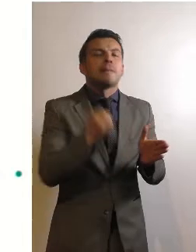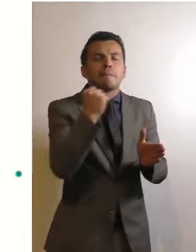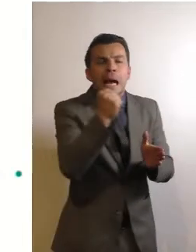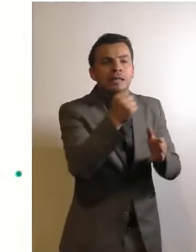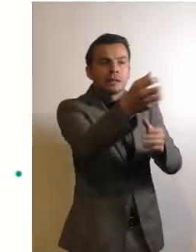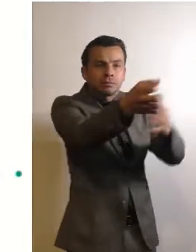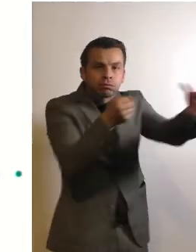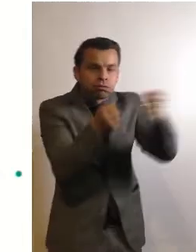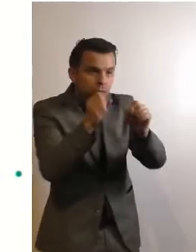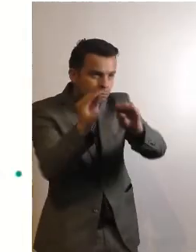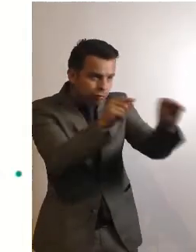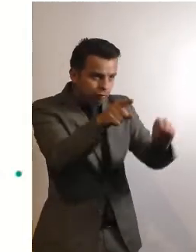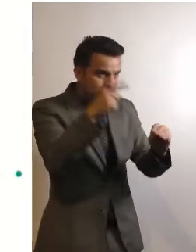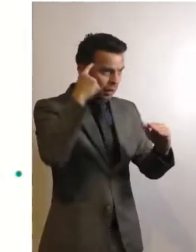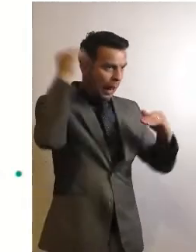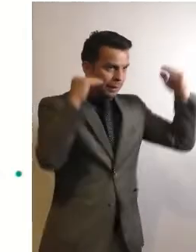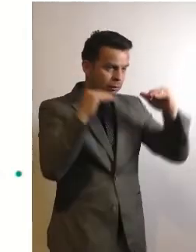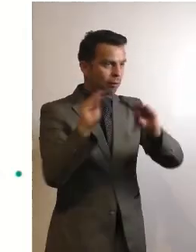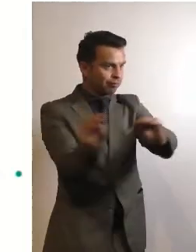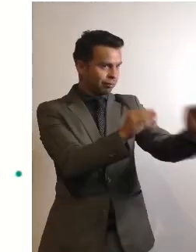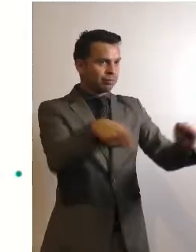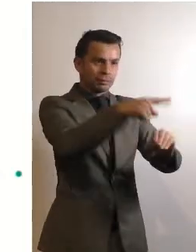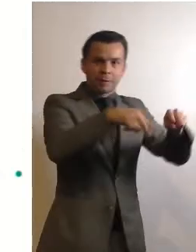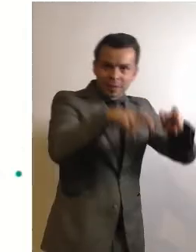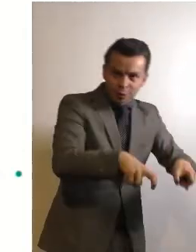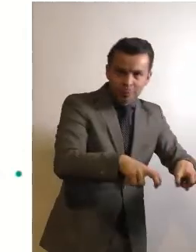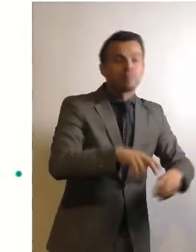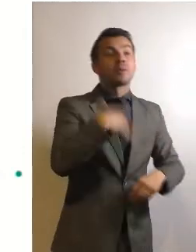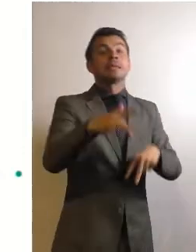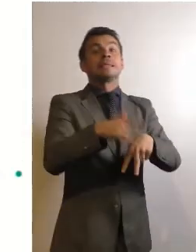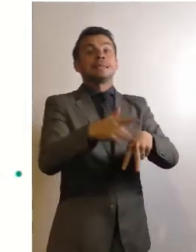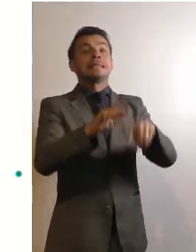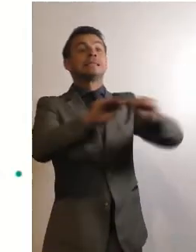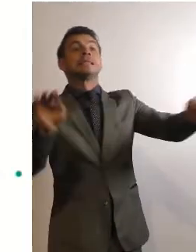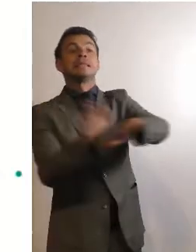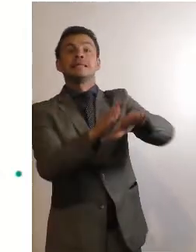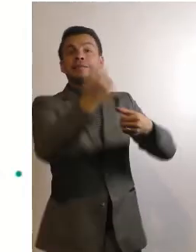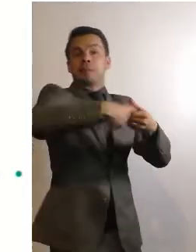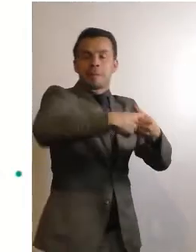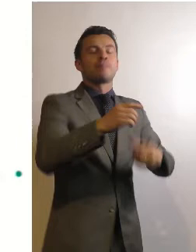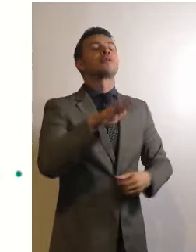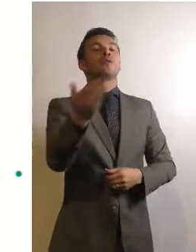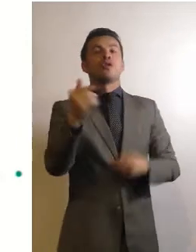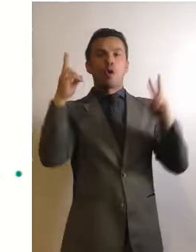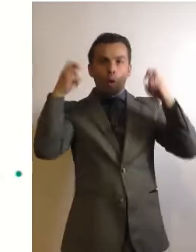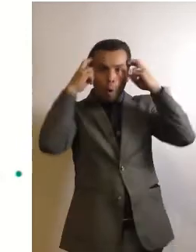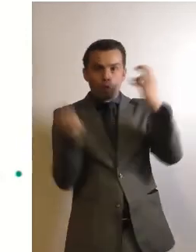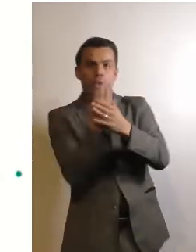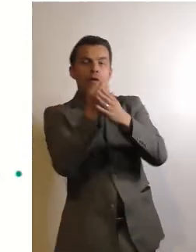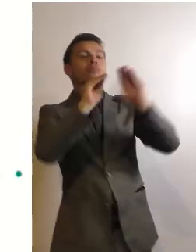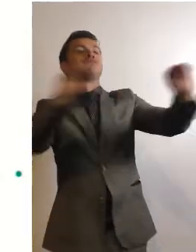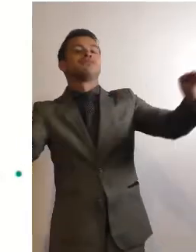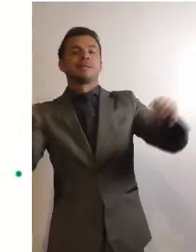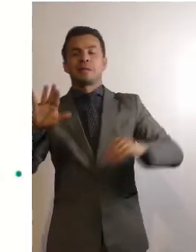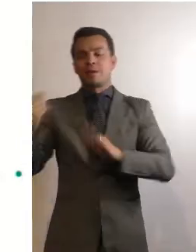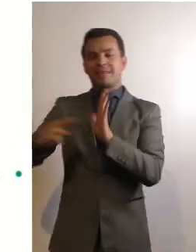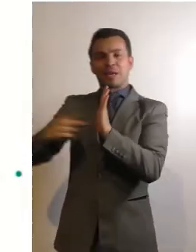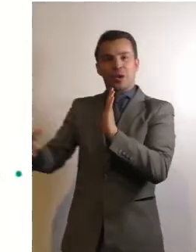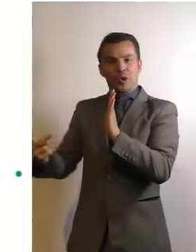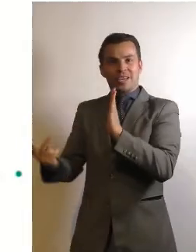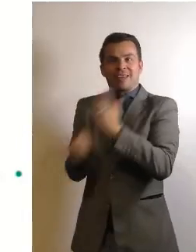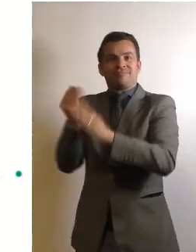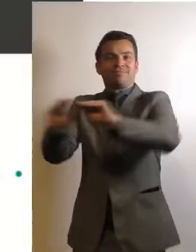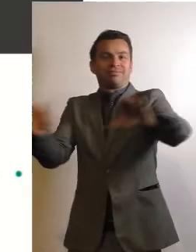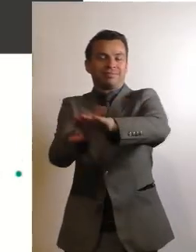luego realizamos actividades de fomento, generación de nuevo conocimiento, transferencia, desarrollo tecnológico e innovación